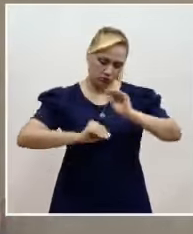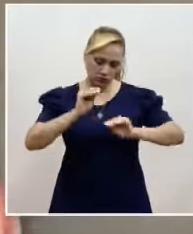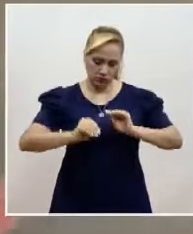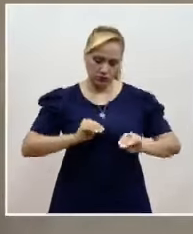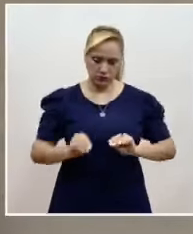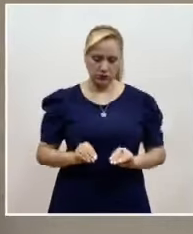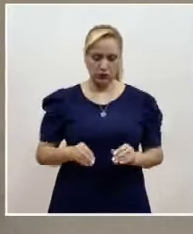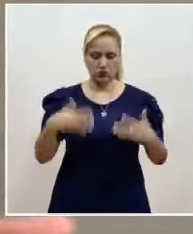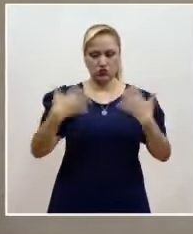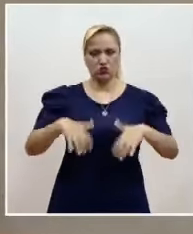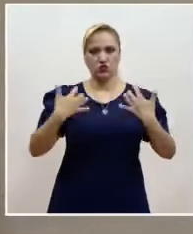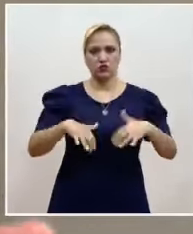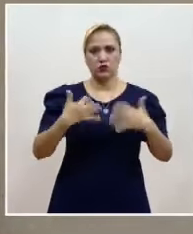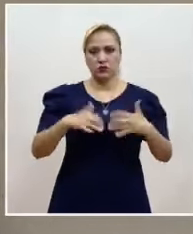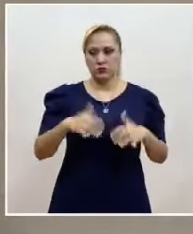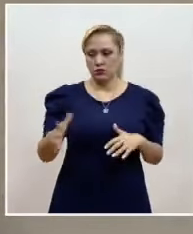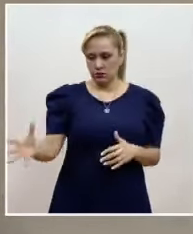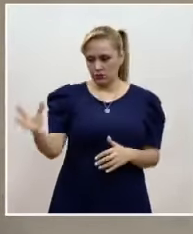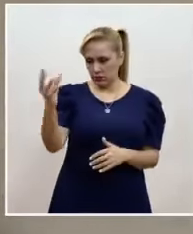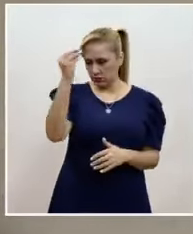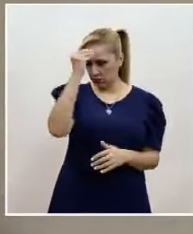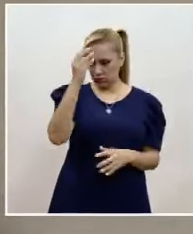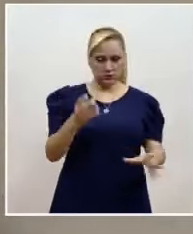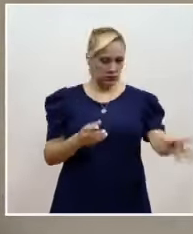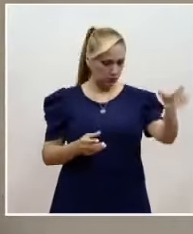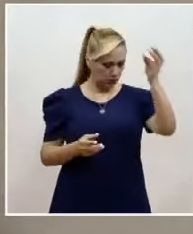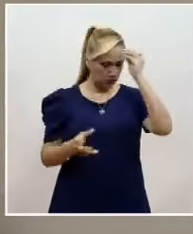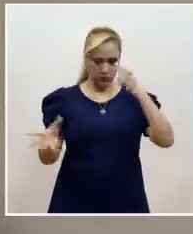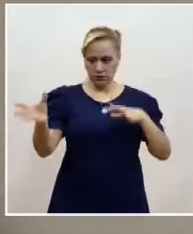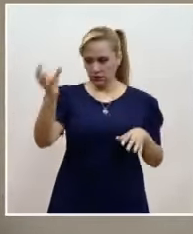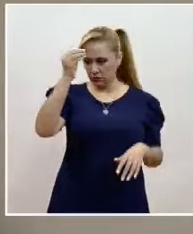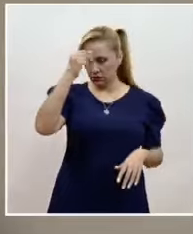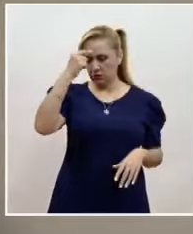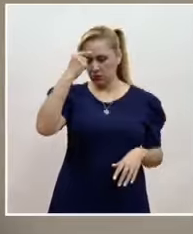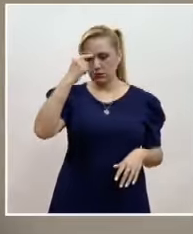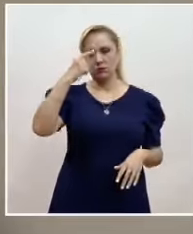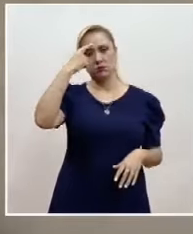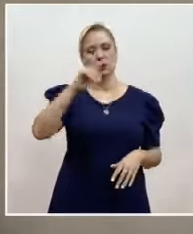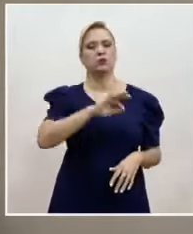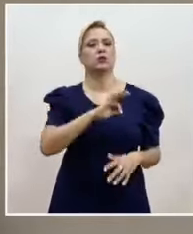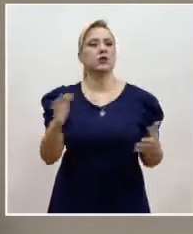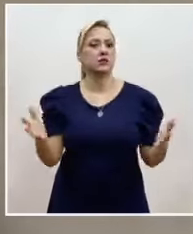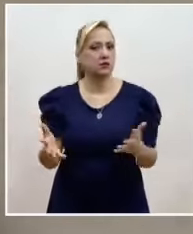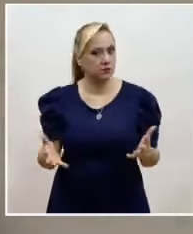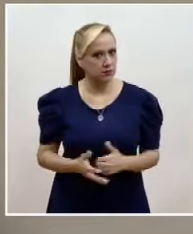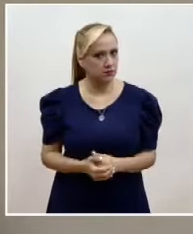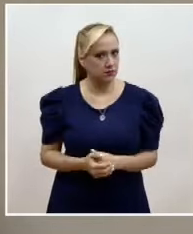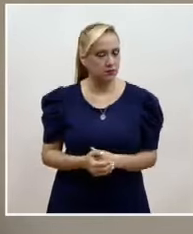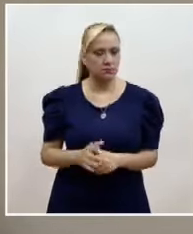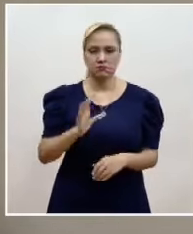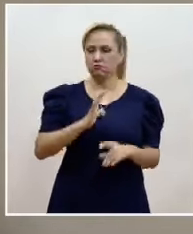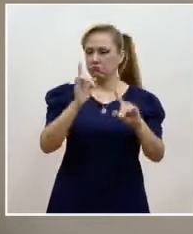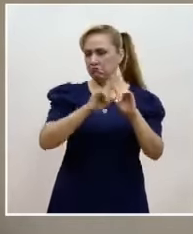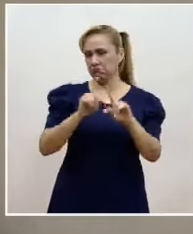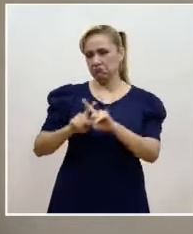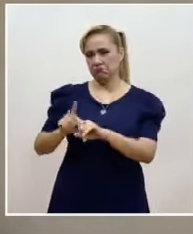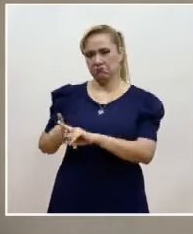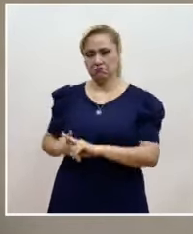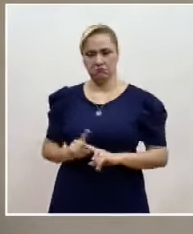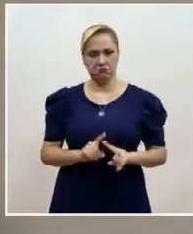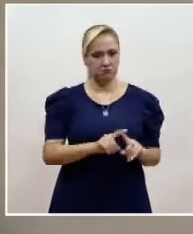o una máquina tiene la posibilidad de capacitarse e interactuar, ¿no? Entonces, hay muchos tipos de algoritmos, ¿no? Pero